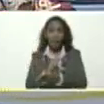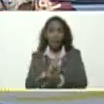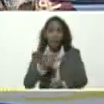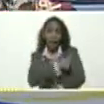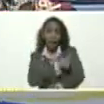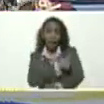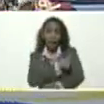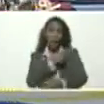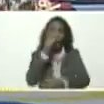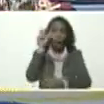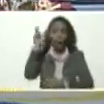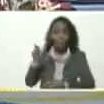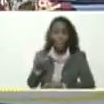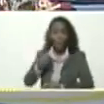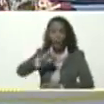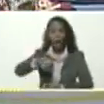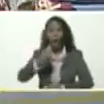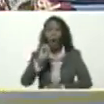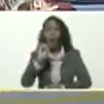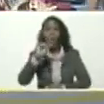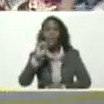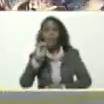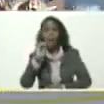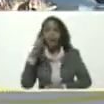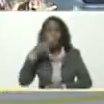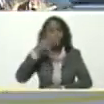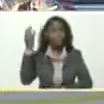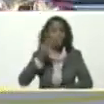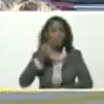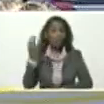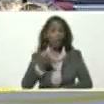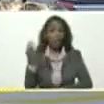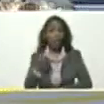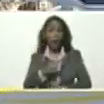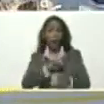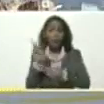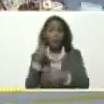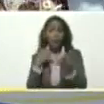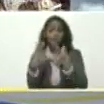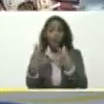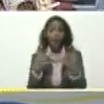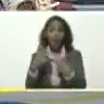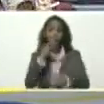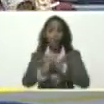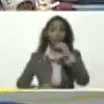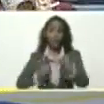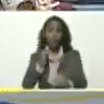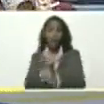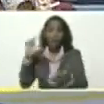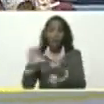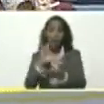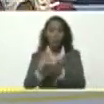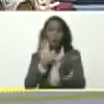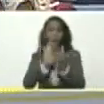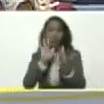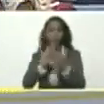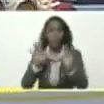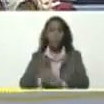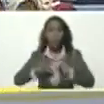de José Negrón Valera. Verdaderamente, esta Feria Internacional del Libro se ha conectado con el